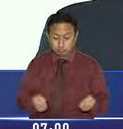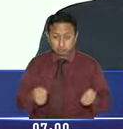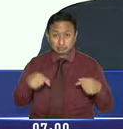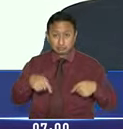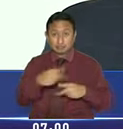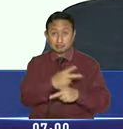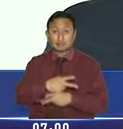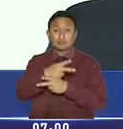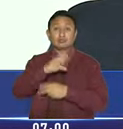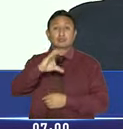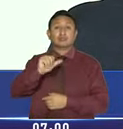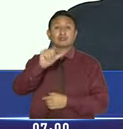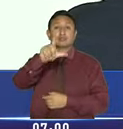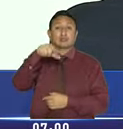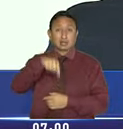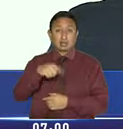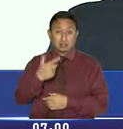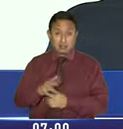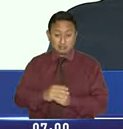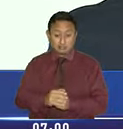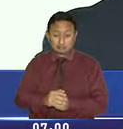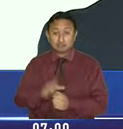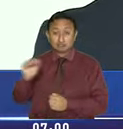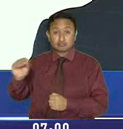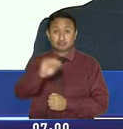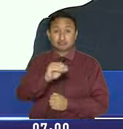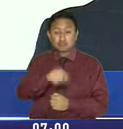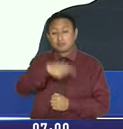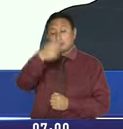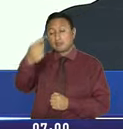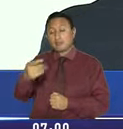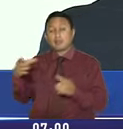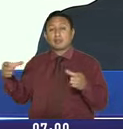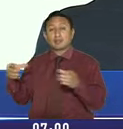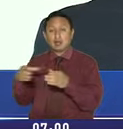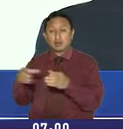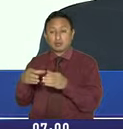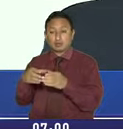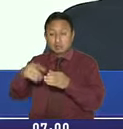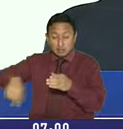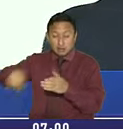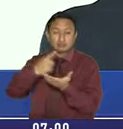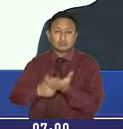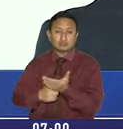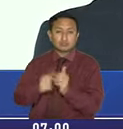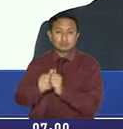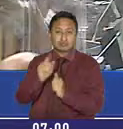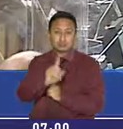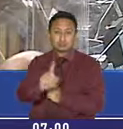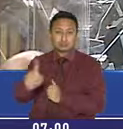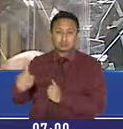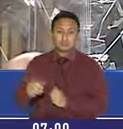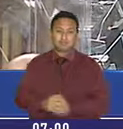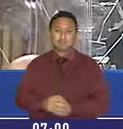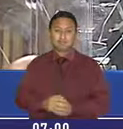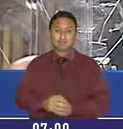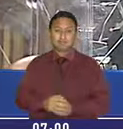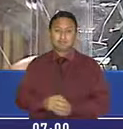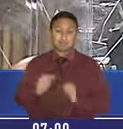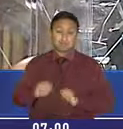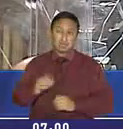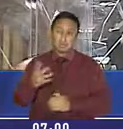sean conocidos, pasar a una comisión para que analice caso por caso. Lo que podría tomar 90 días. Sin embargo, el